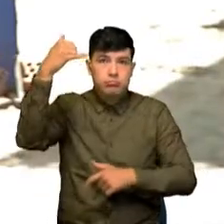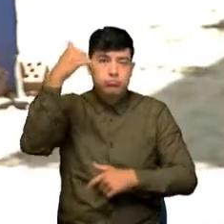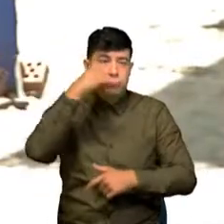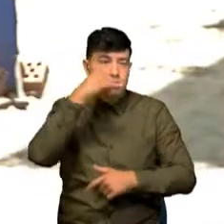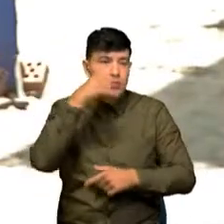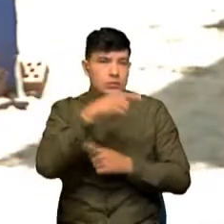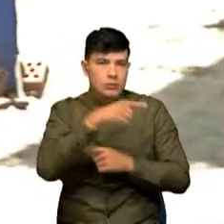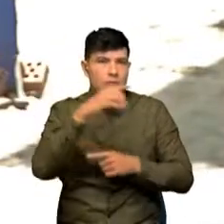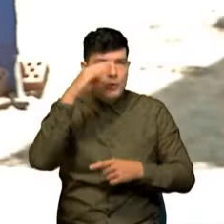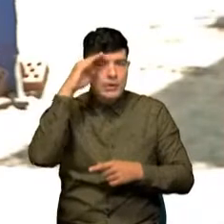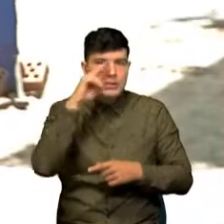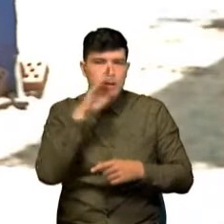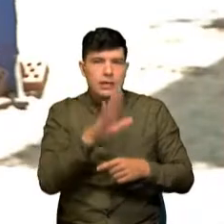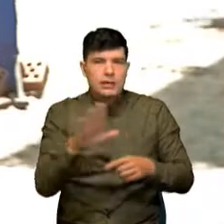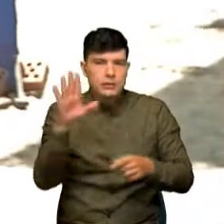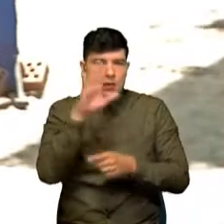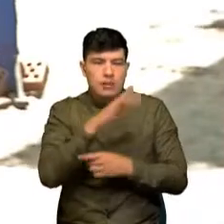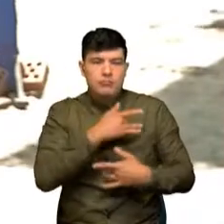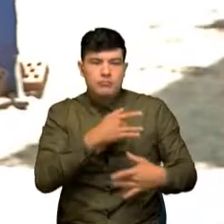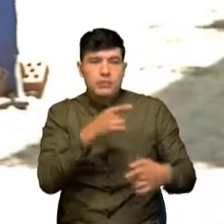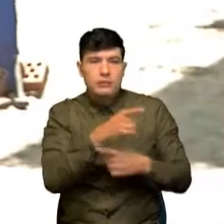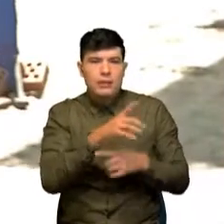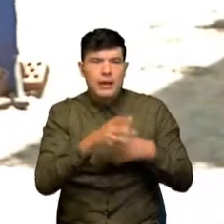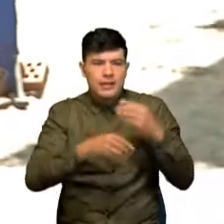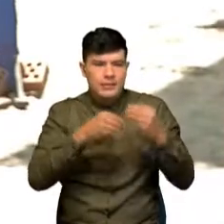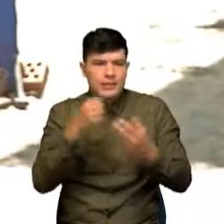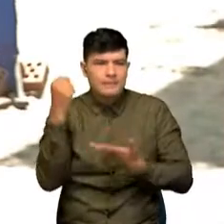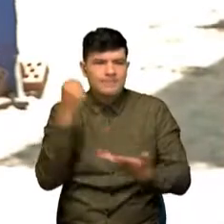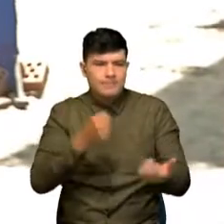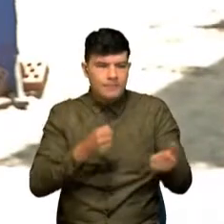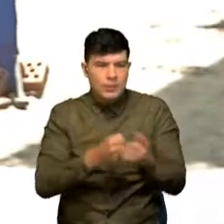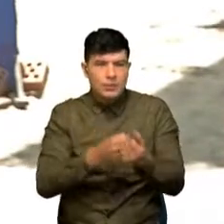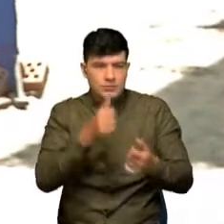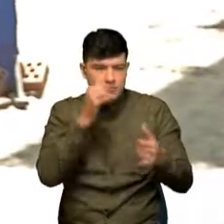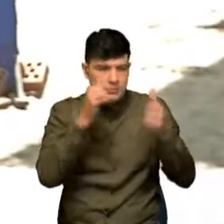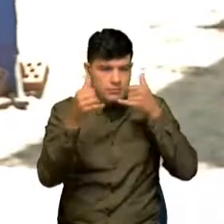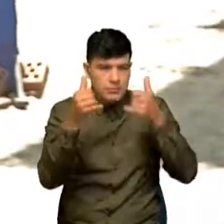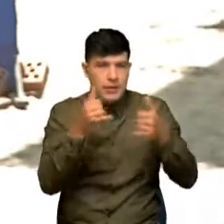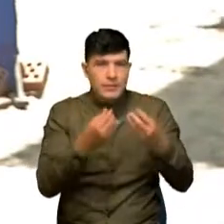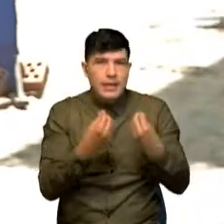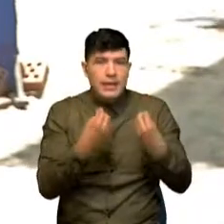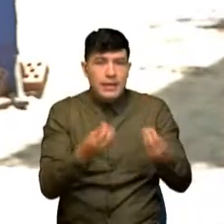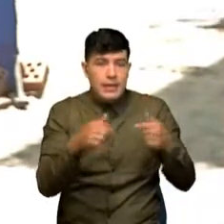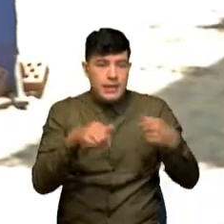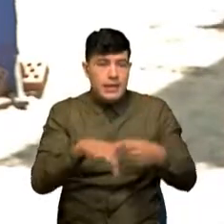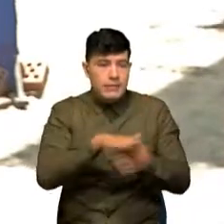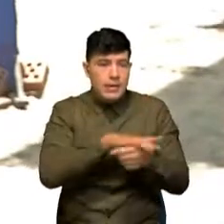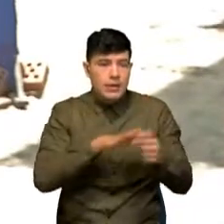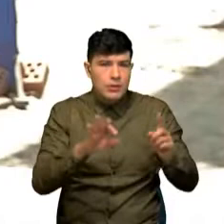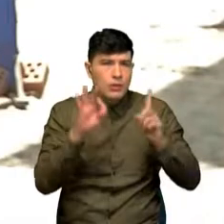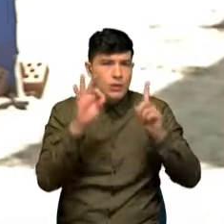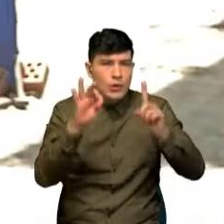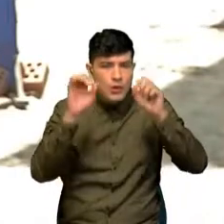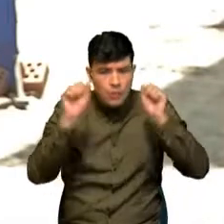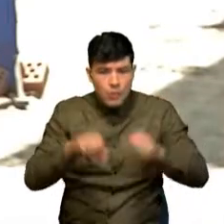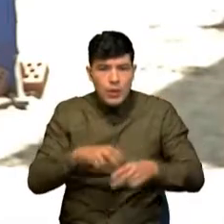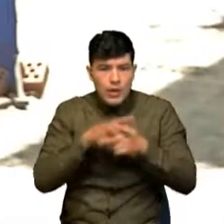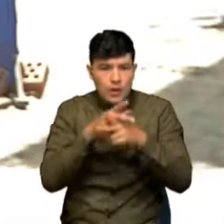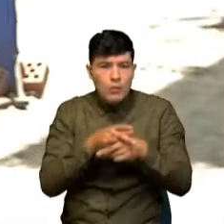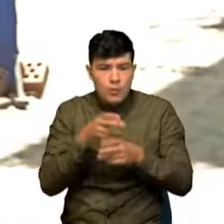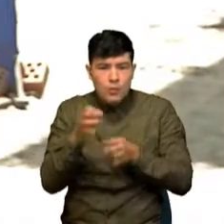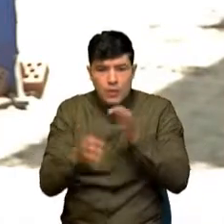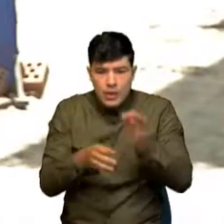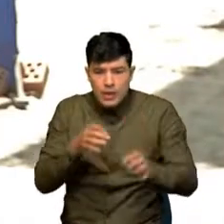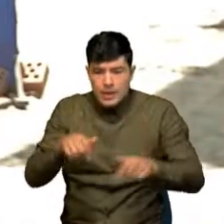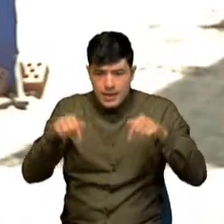y estaremos invirtiendo más en más cámaras para el barrio y para poder proteger el parque, que es